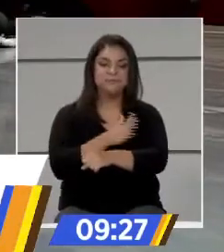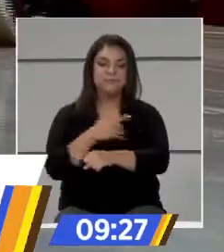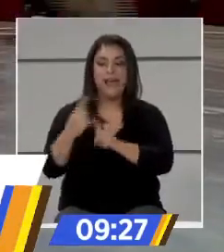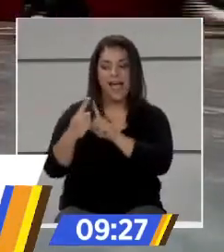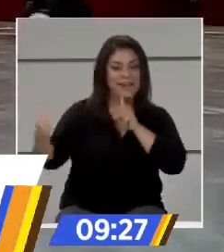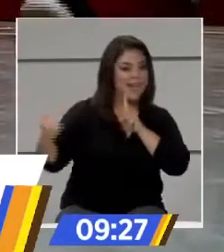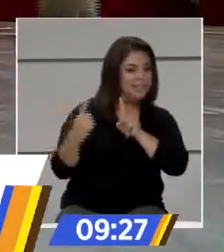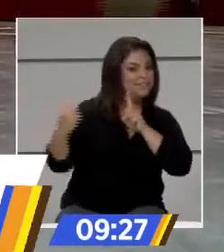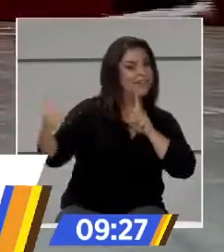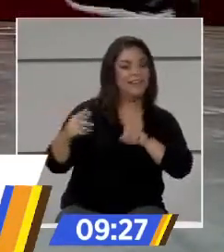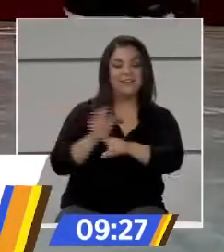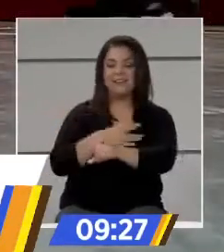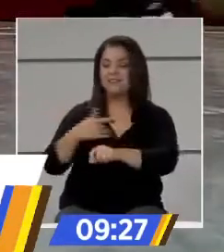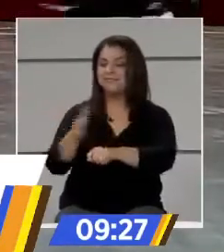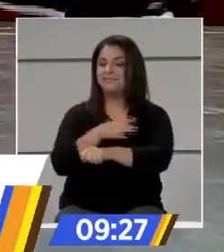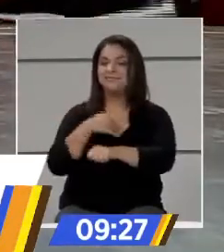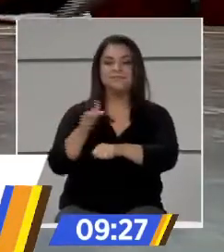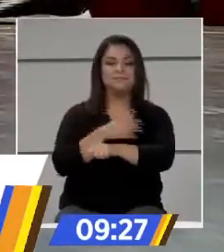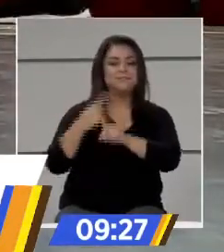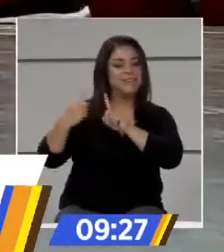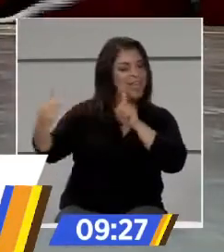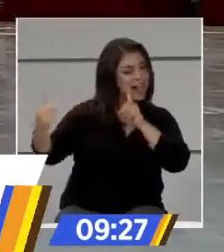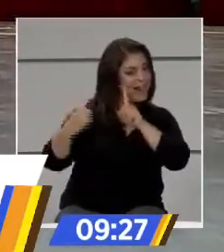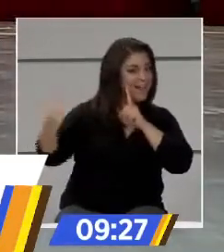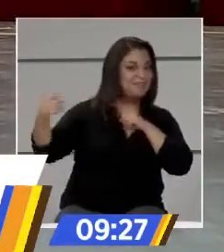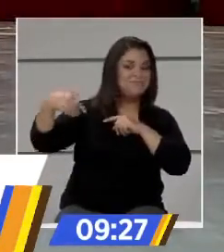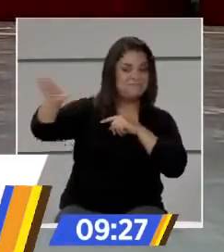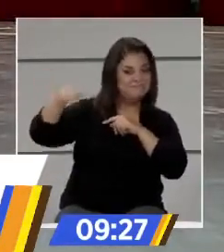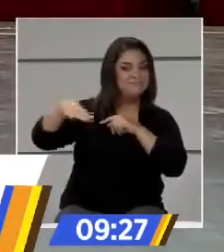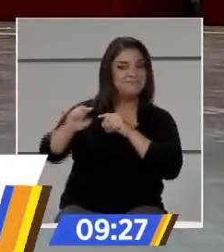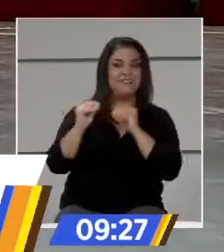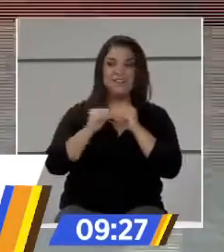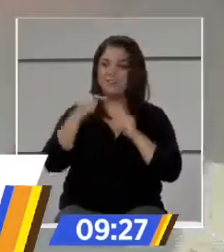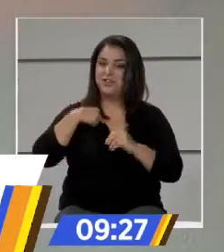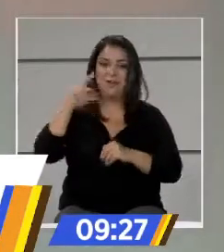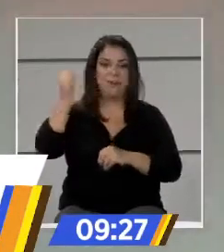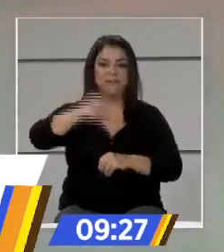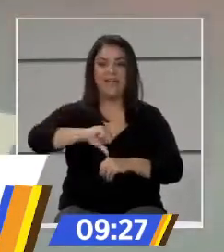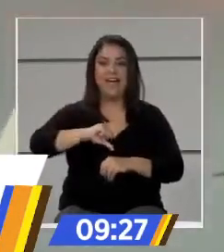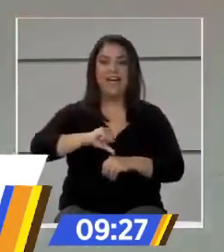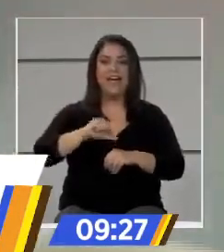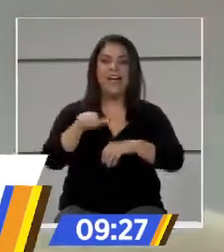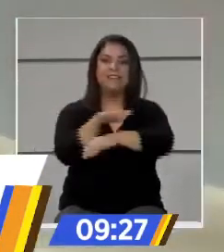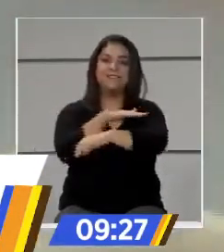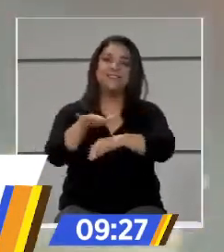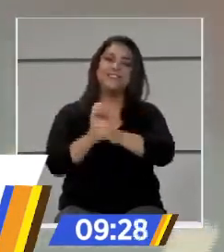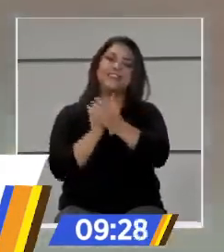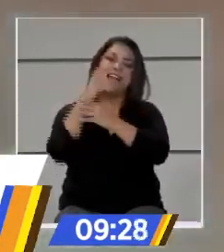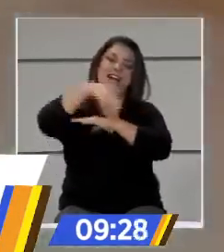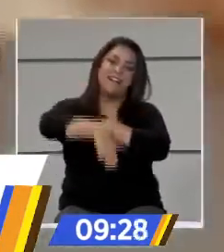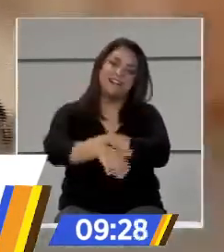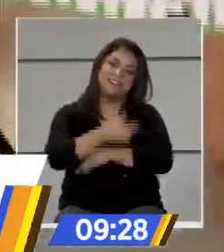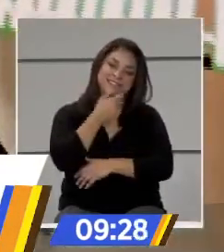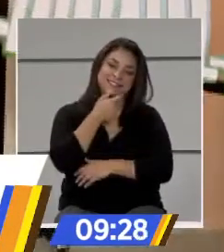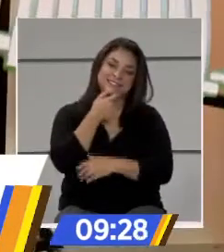Aléjese, Lupita. Ladrillo. Aléjense más. Yo no voy a perder, Sergio. ¡El piso es lava!